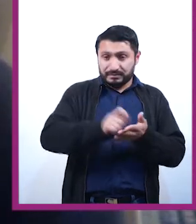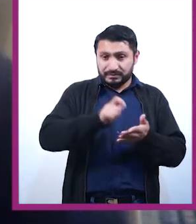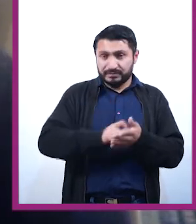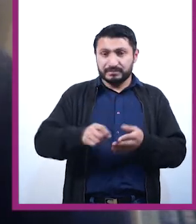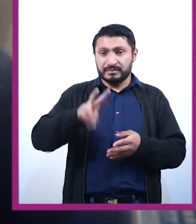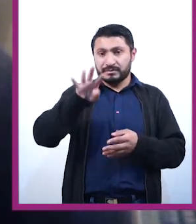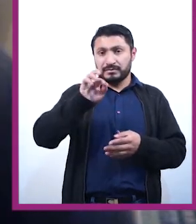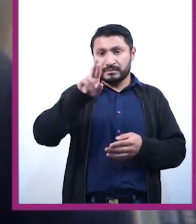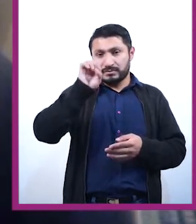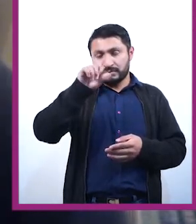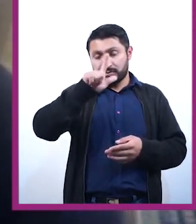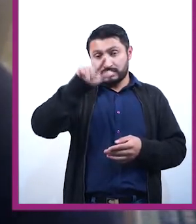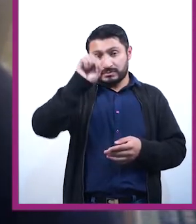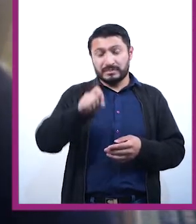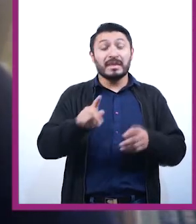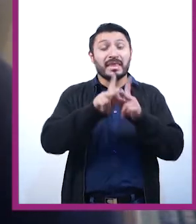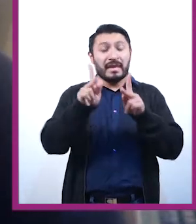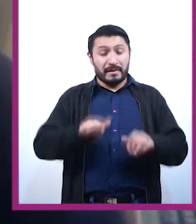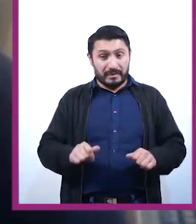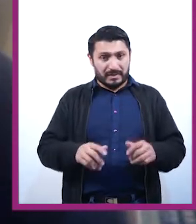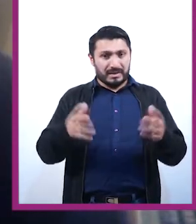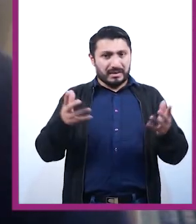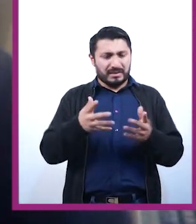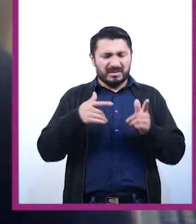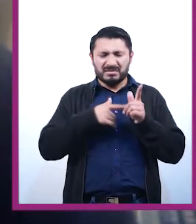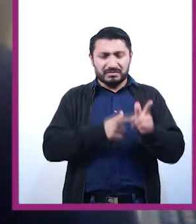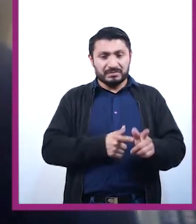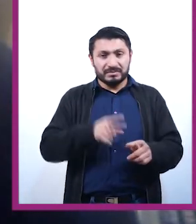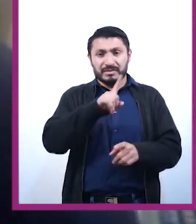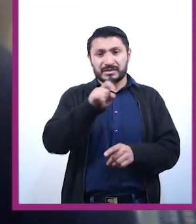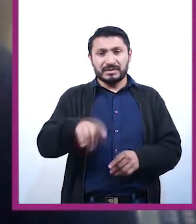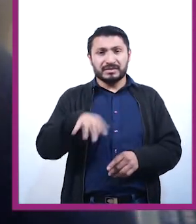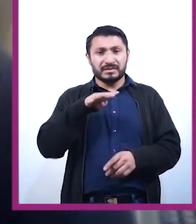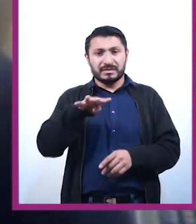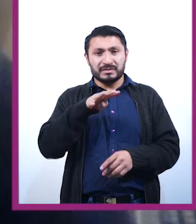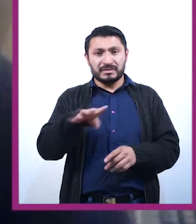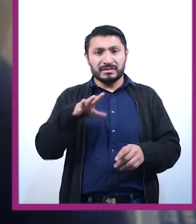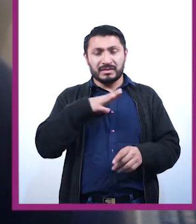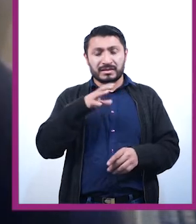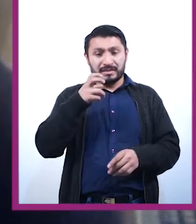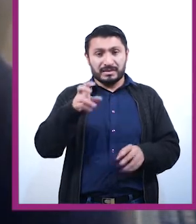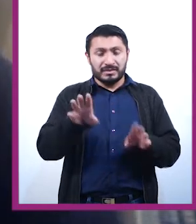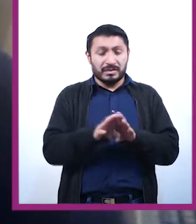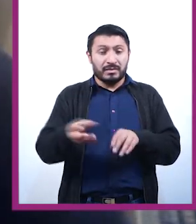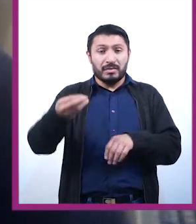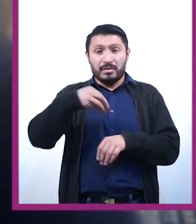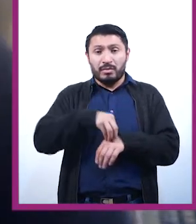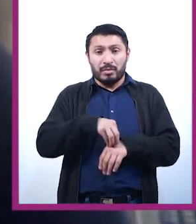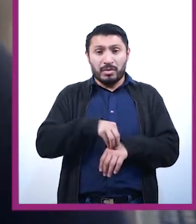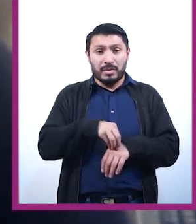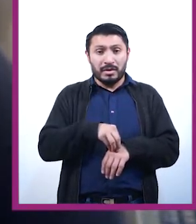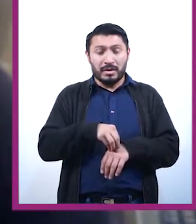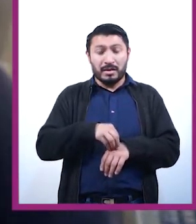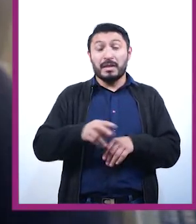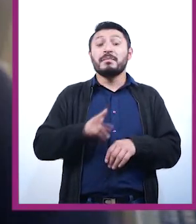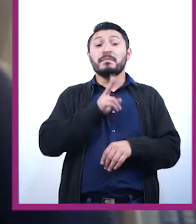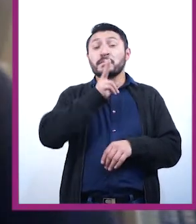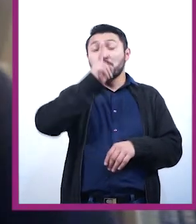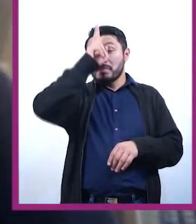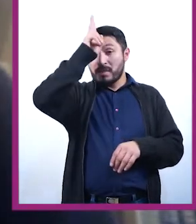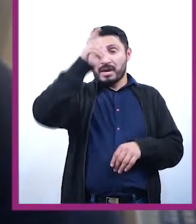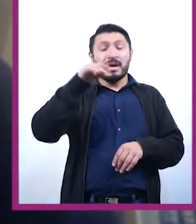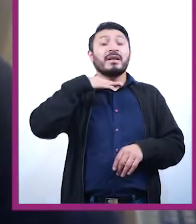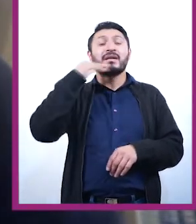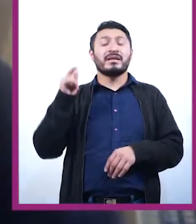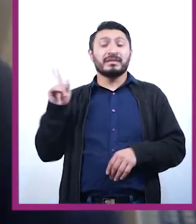Paz, que se hizo en 1919, que fue un tratado que imponía por venganza a